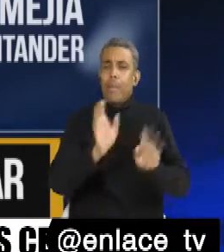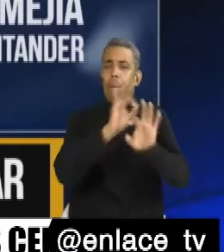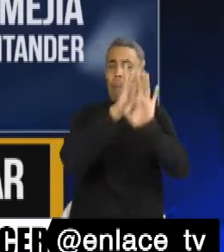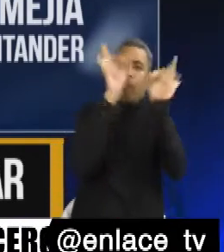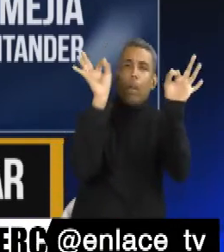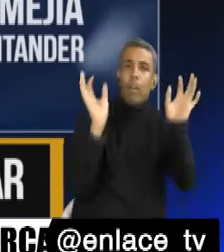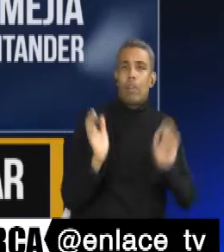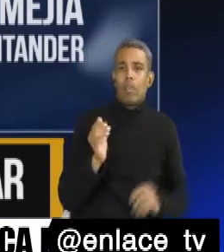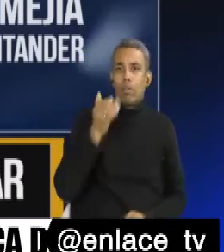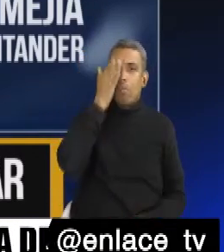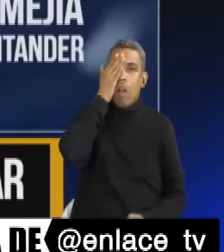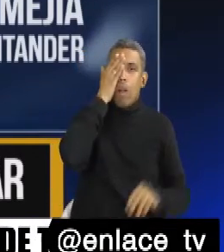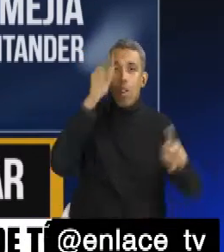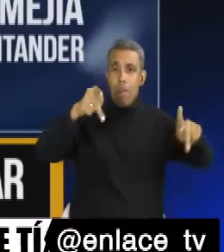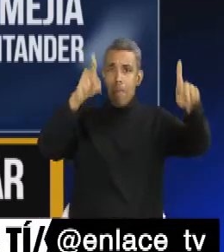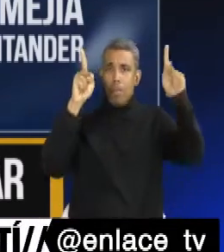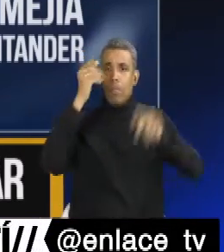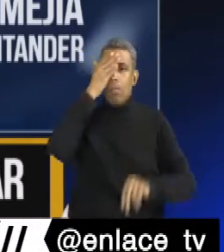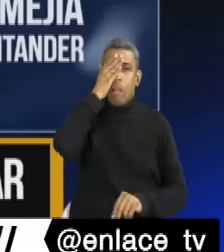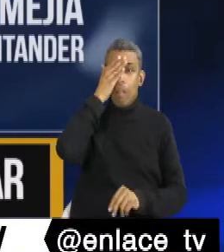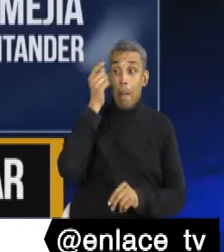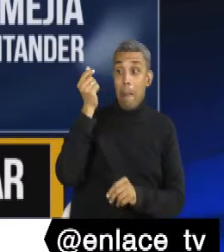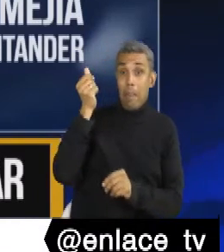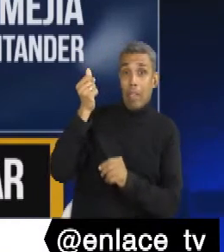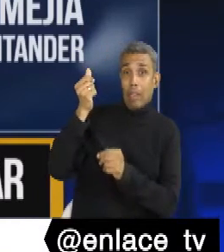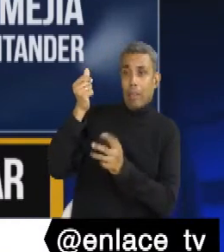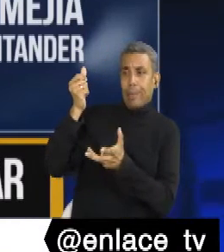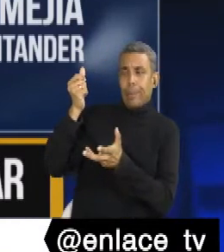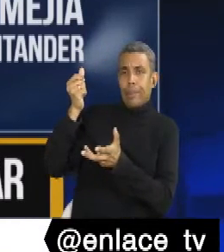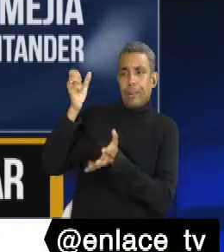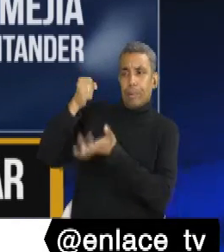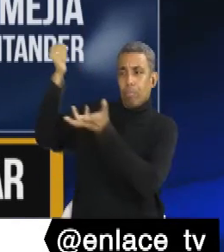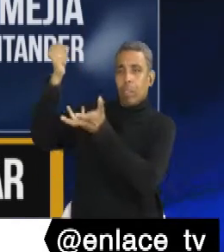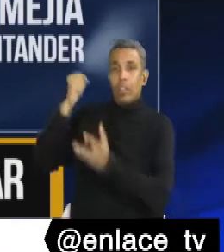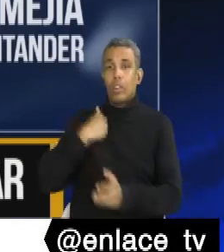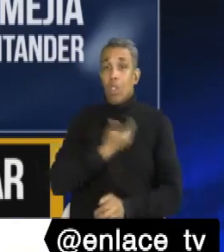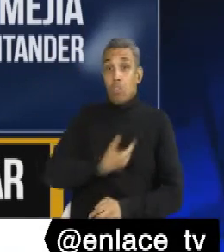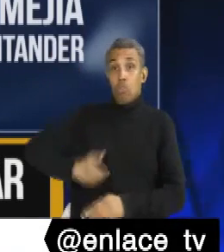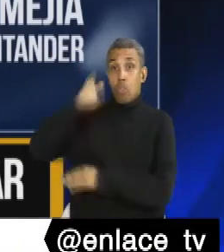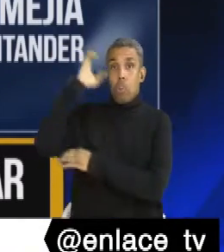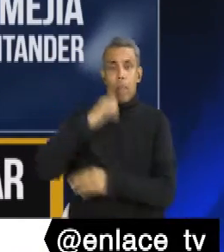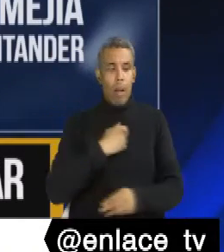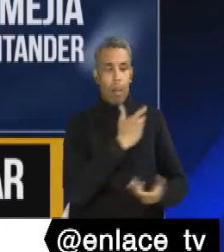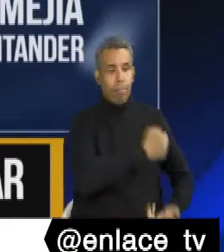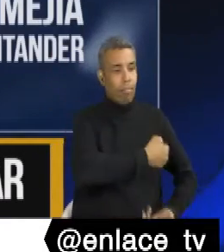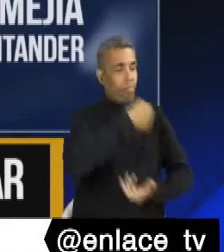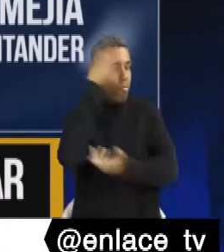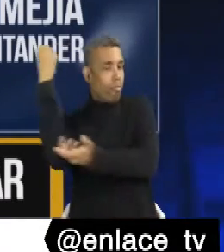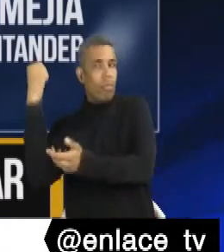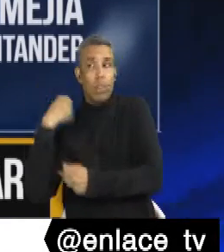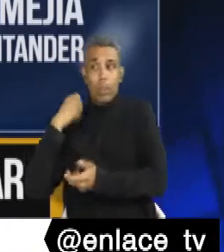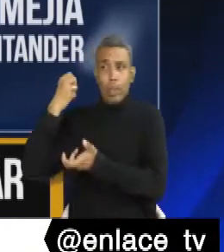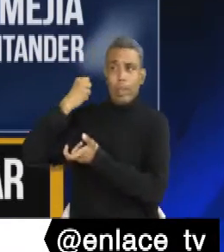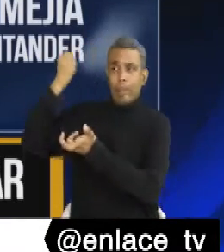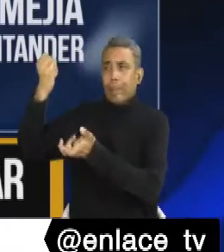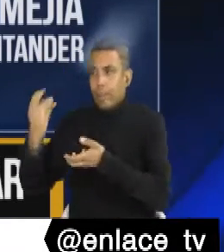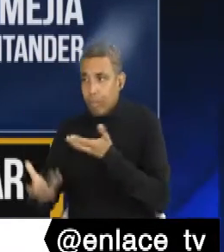quedaríamos sin puente y sin recursos. Por eso estudiamos la posibilidad de que se hiciera